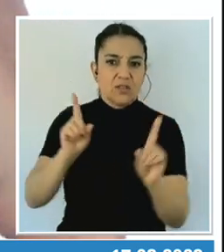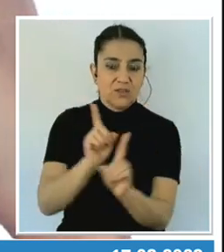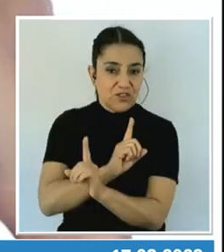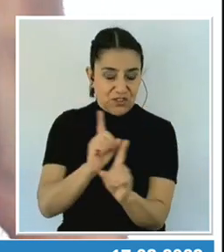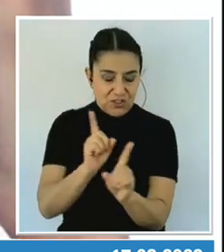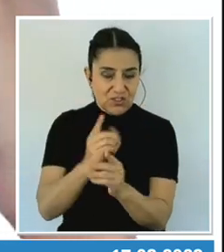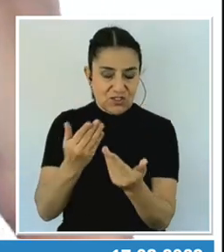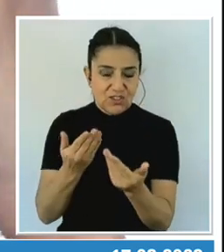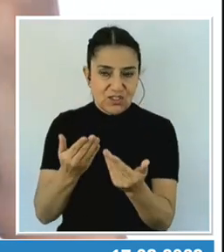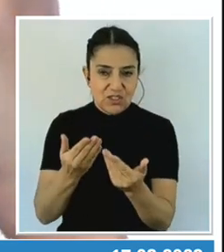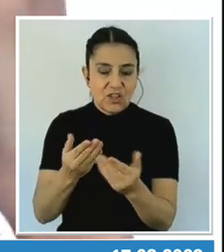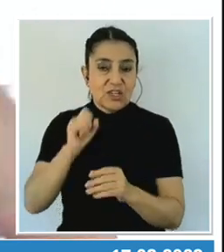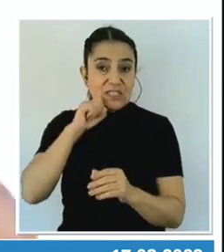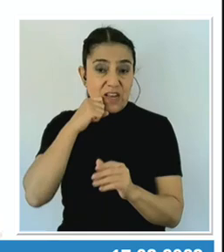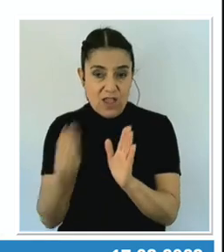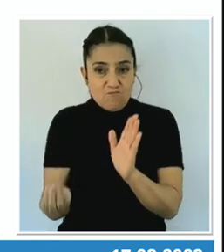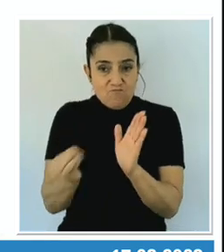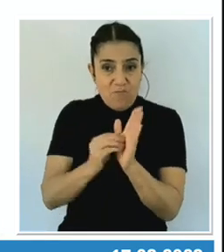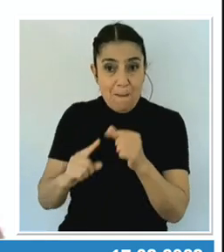como un principio que